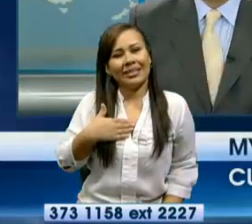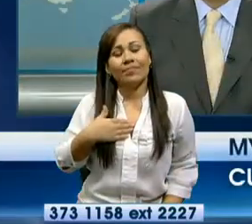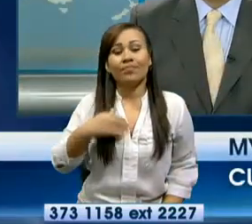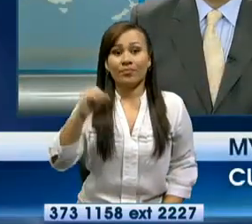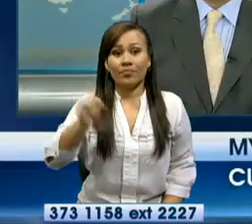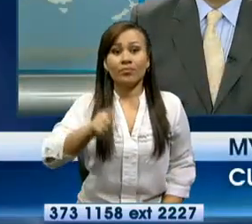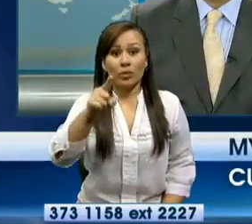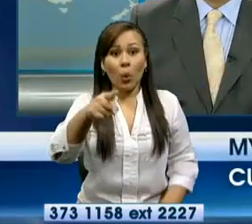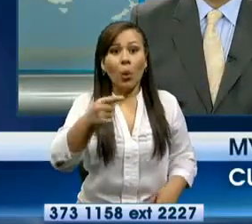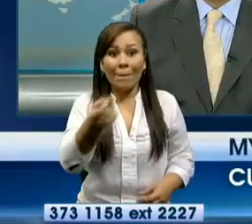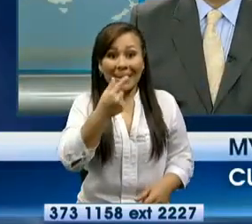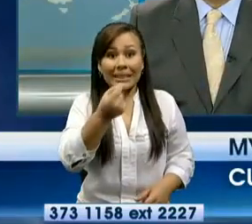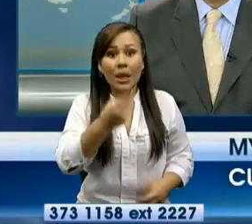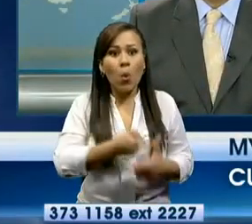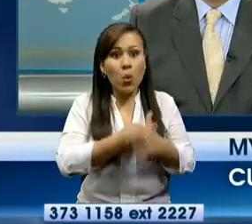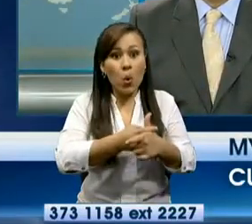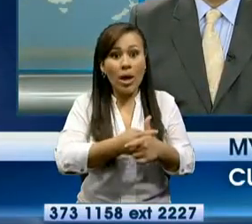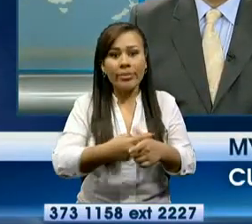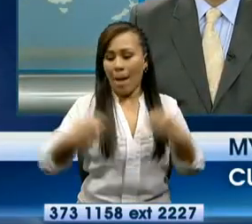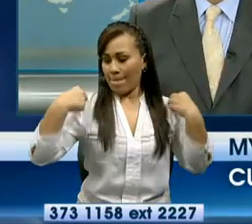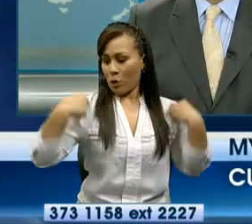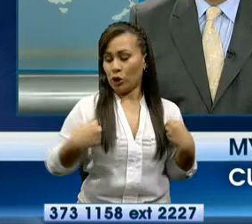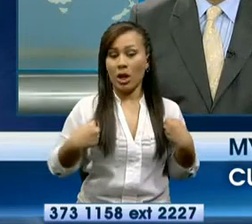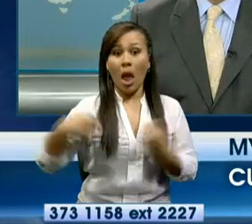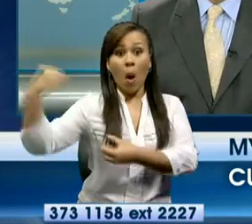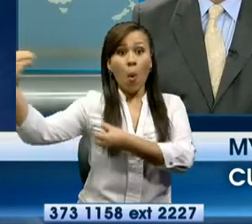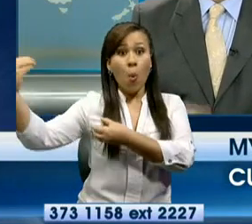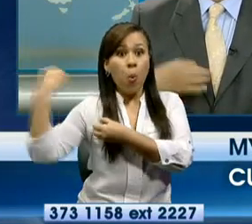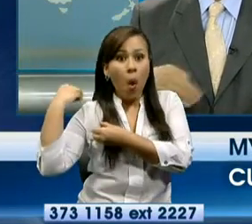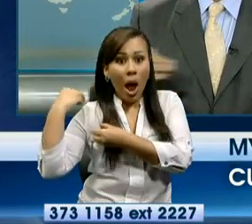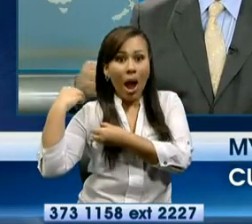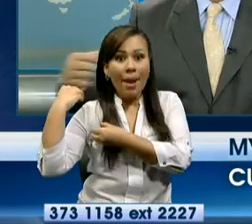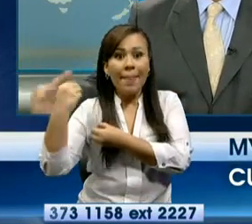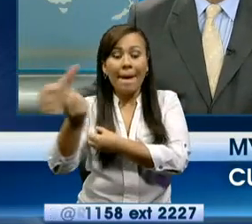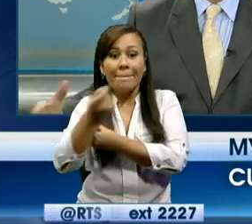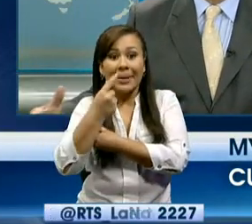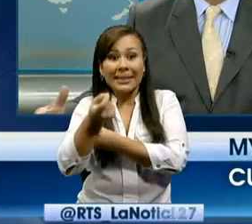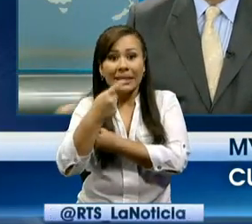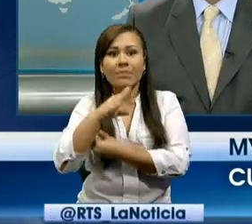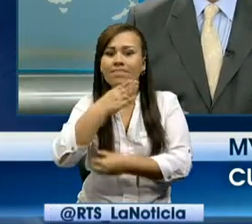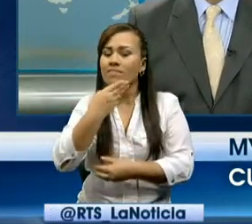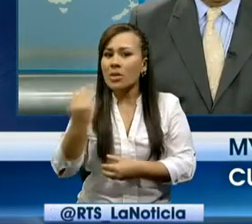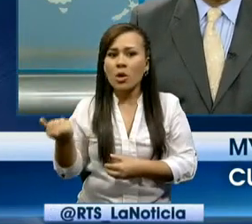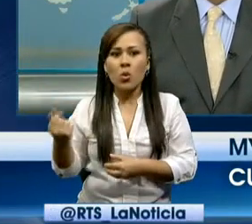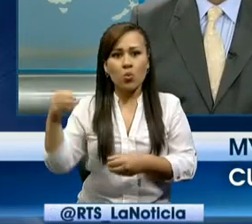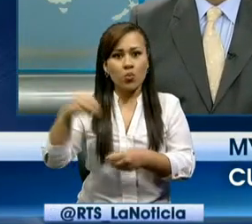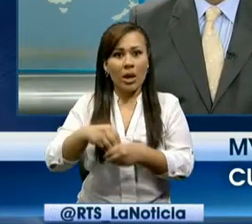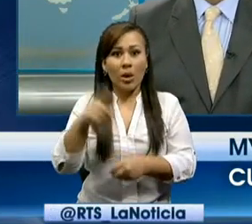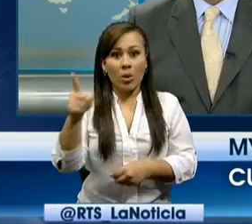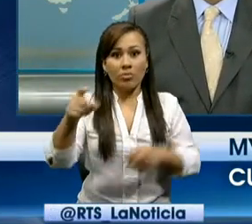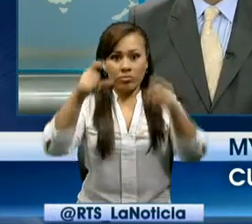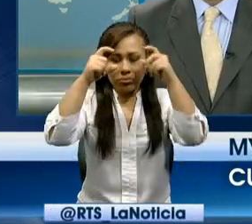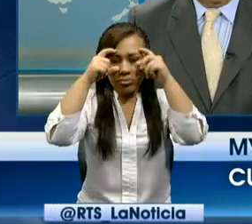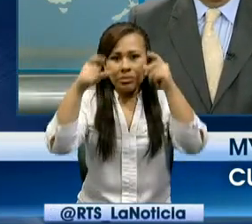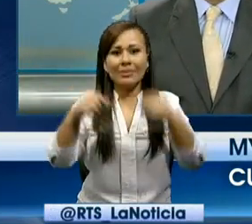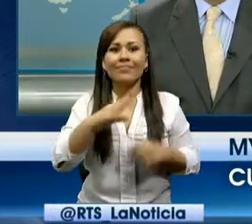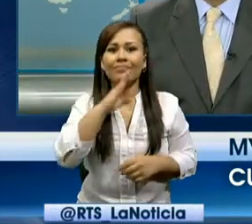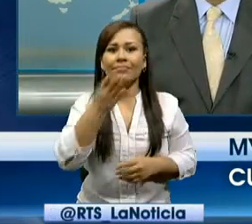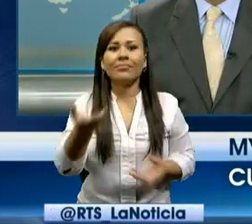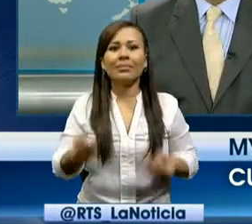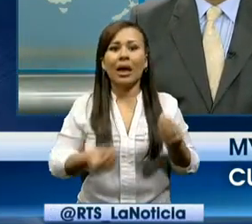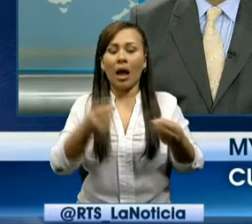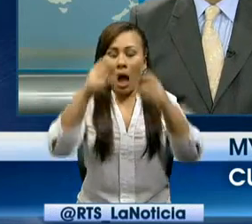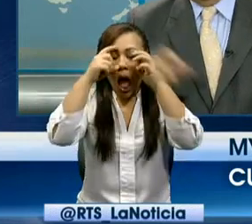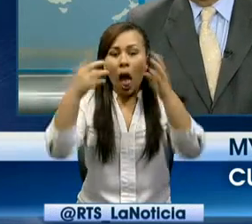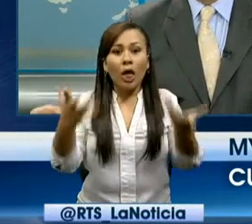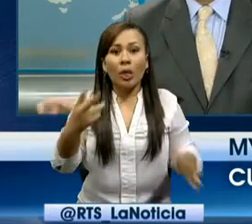usted depende de alguna medicina, tener esa medicina, ya, las personas que sufren depresión... Si es dependiente de esa medicina. Así, por ejemplo, usted que usa lentes, sin lentes usted no